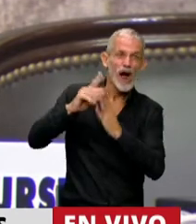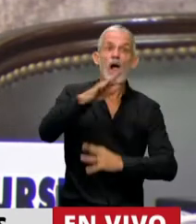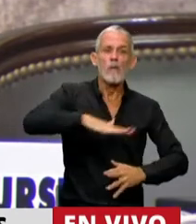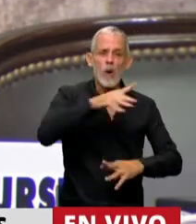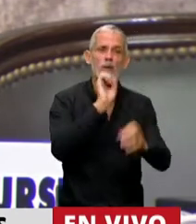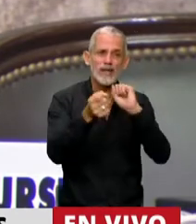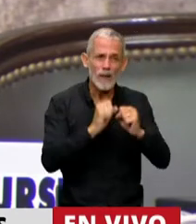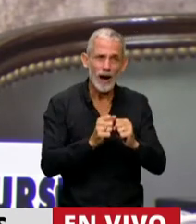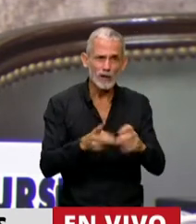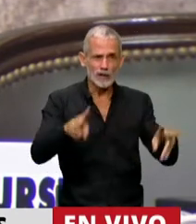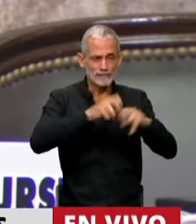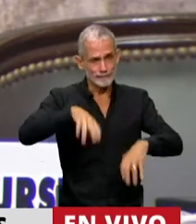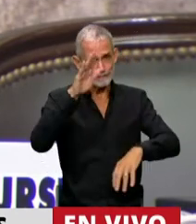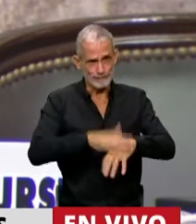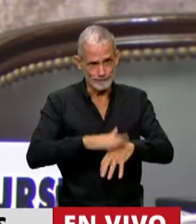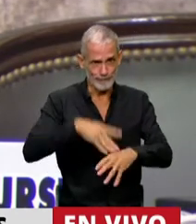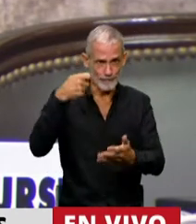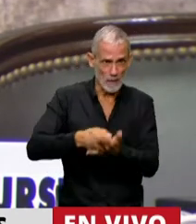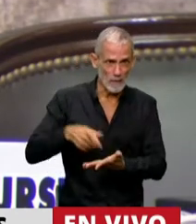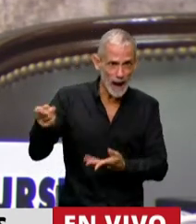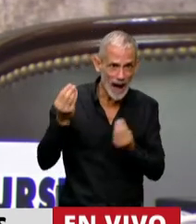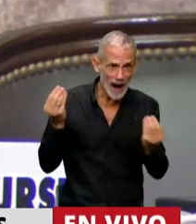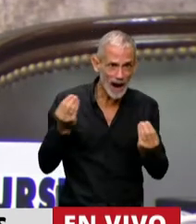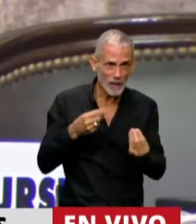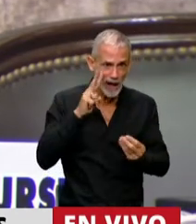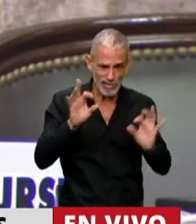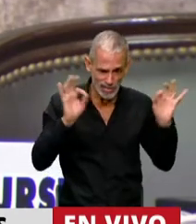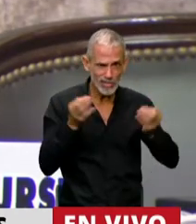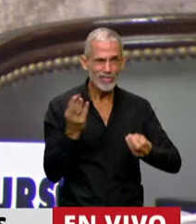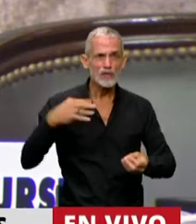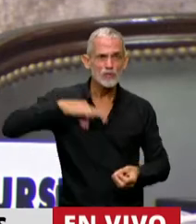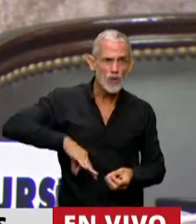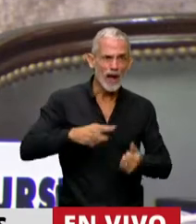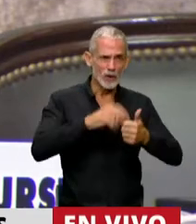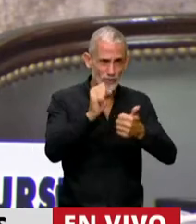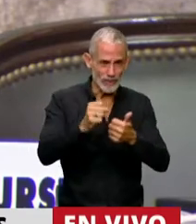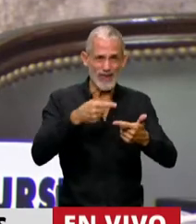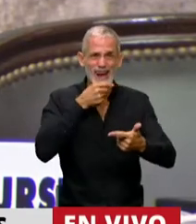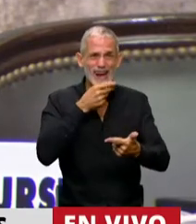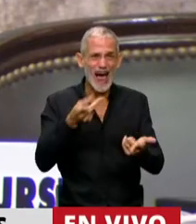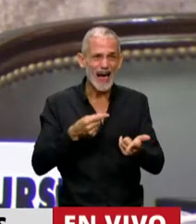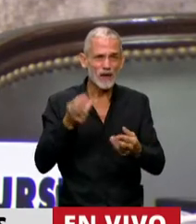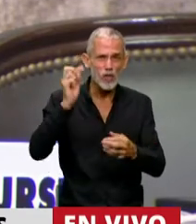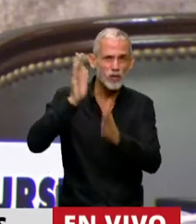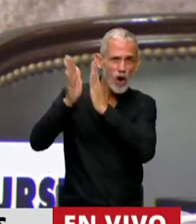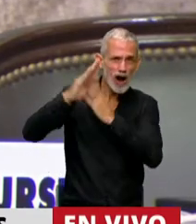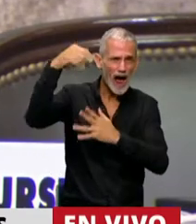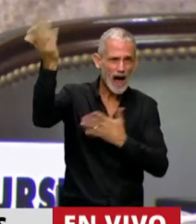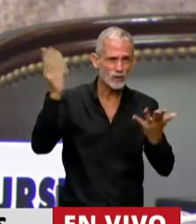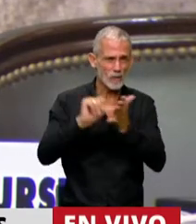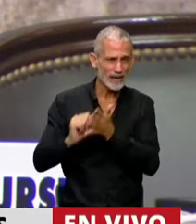pueblo trabajador el que tiene que hacerse cargo de una deuda que no vio, que no fue nada, ni a salario, ni a trabajo, ni a nada, a la fuga de capitales.